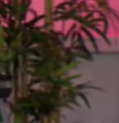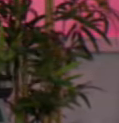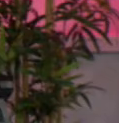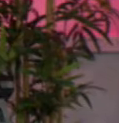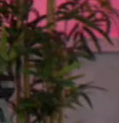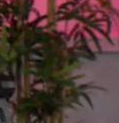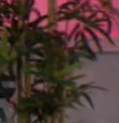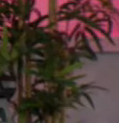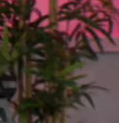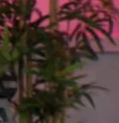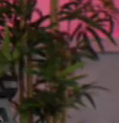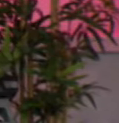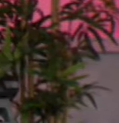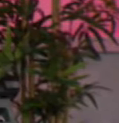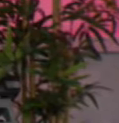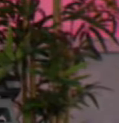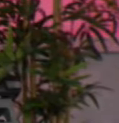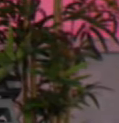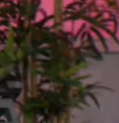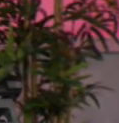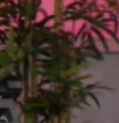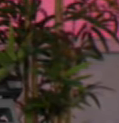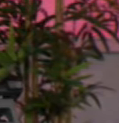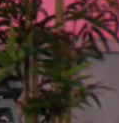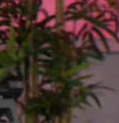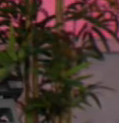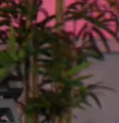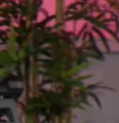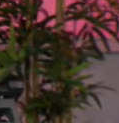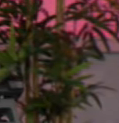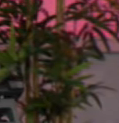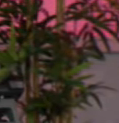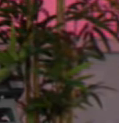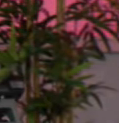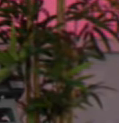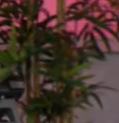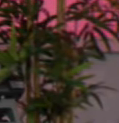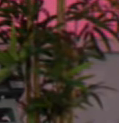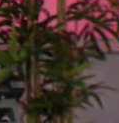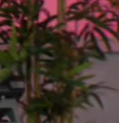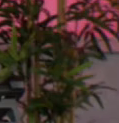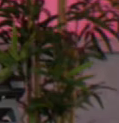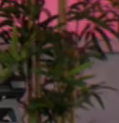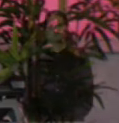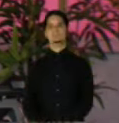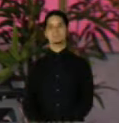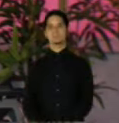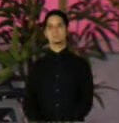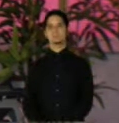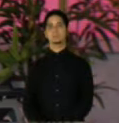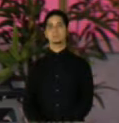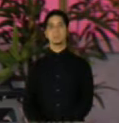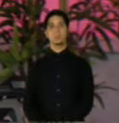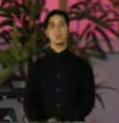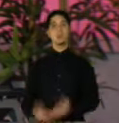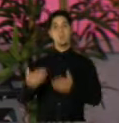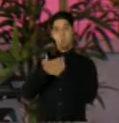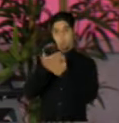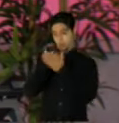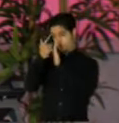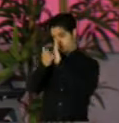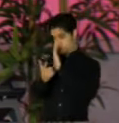o aparente choque entre unas directrices del gobierno federal, particularmente de la DEA, y la nueva legislación que permite